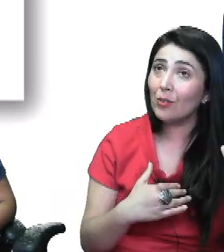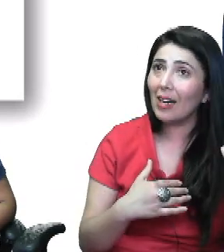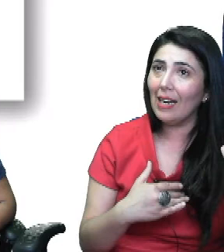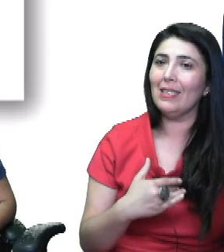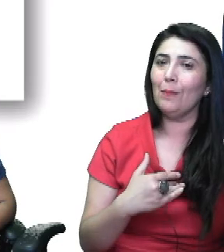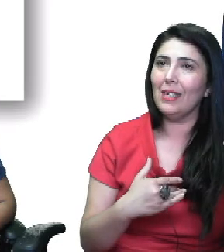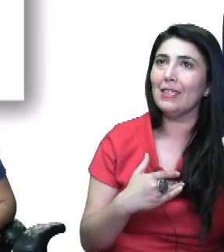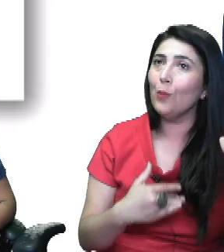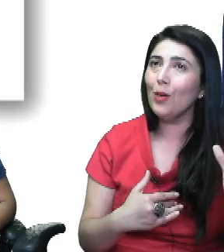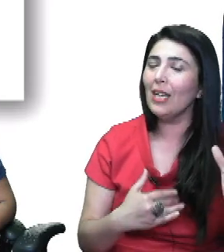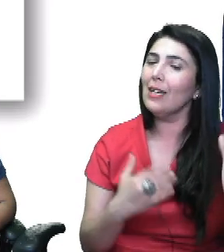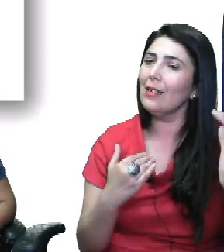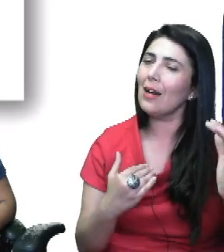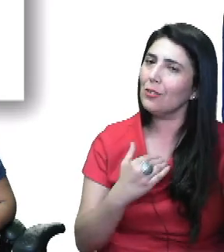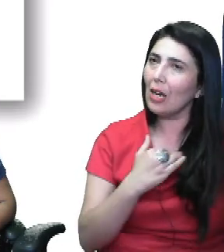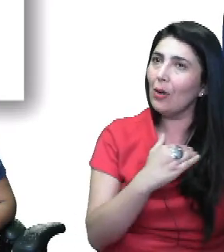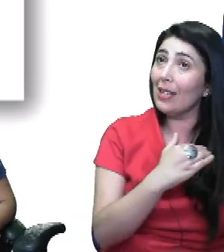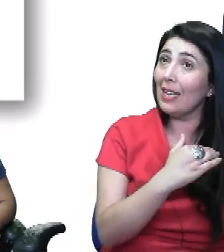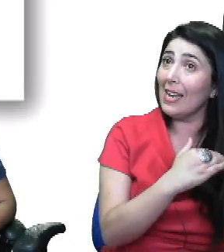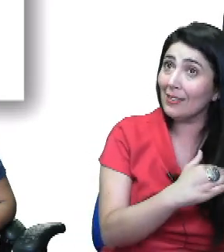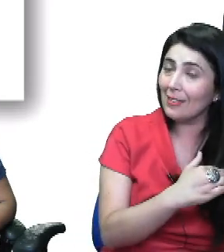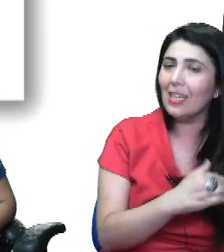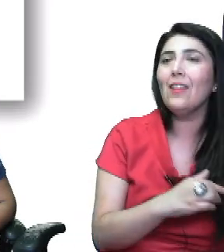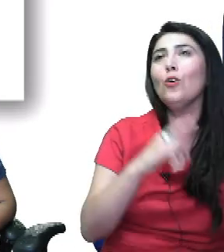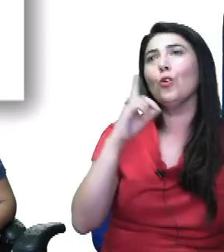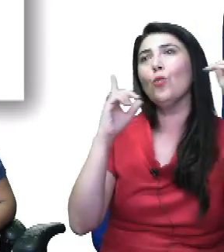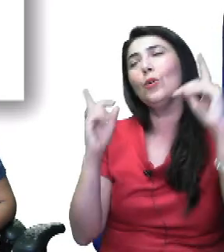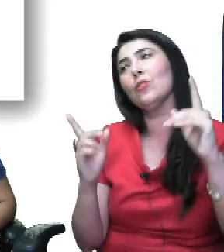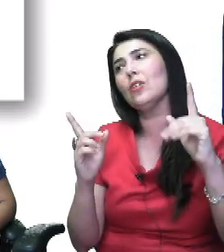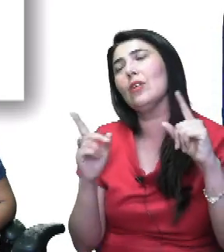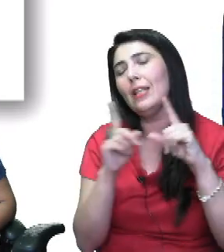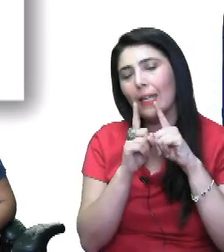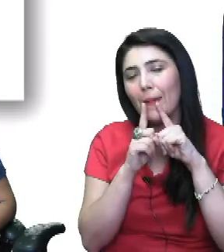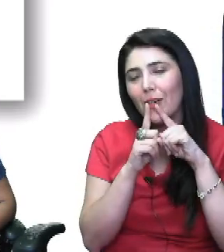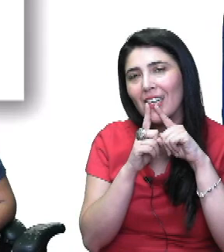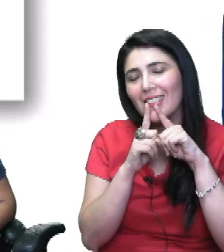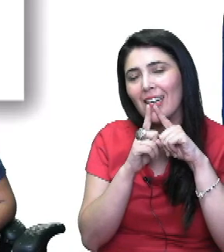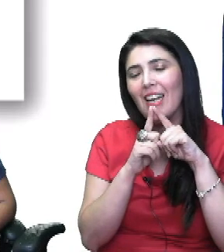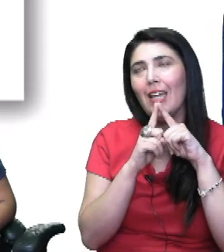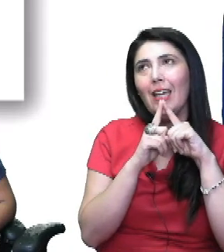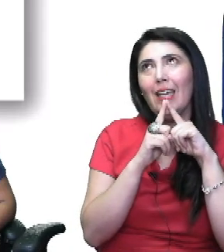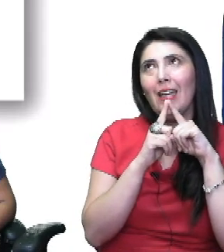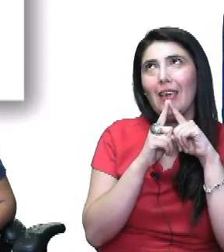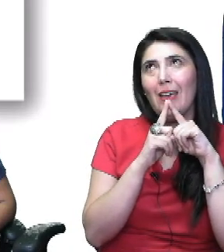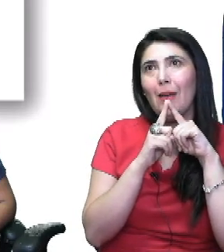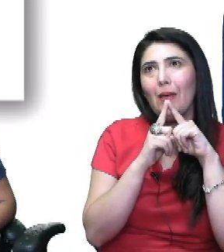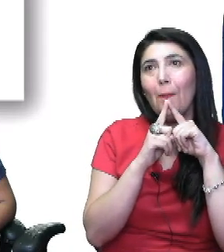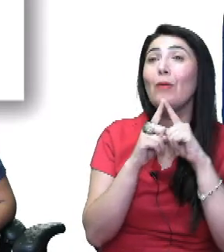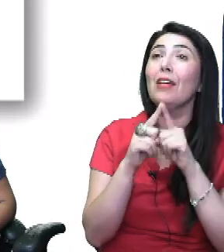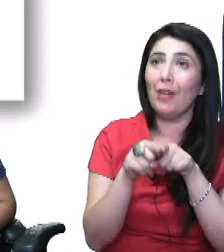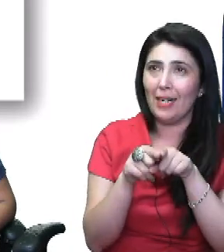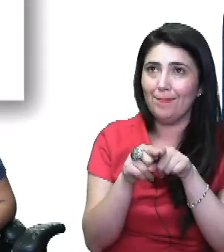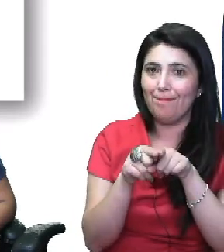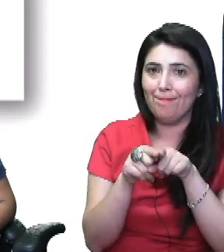Esas acciones claves también están muy relacionadas con las del IASC y de otro documento internacional de gran valor, que es el